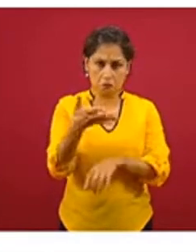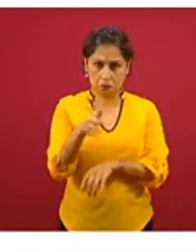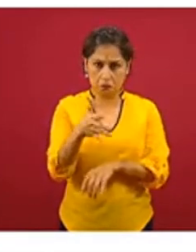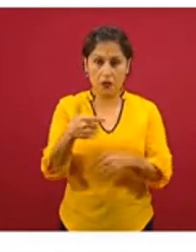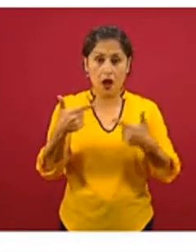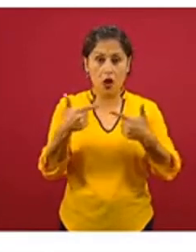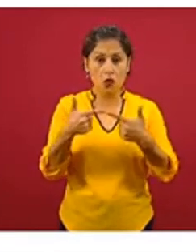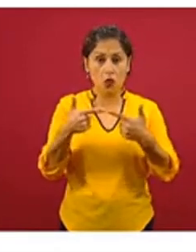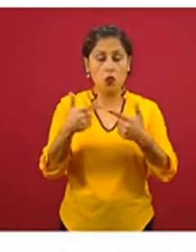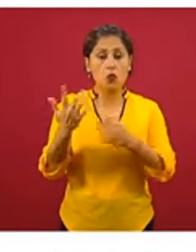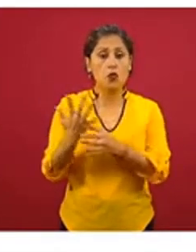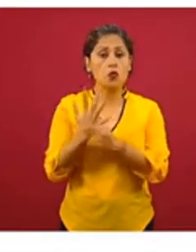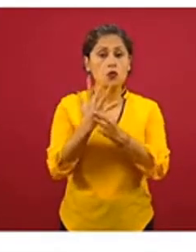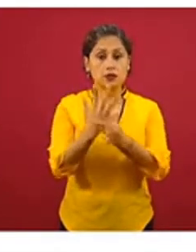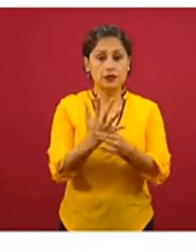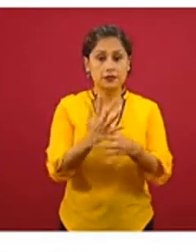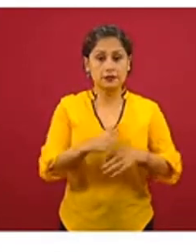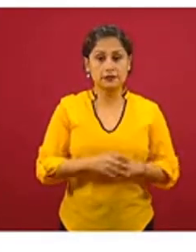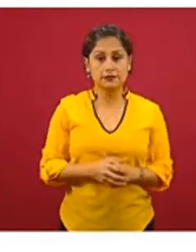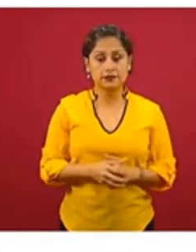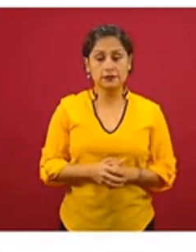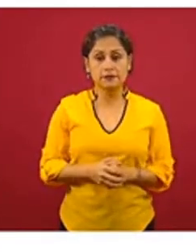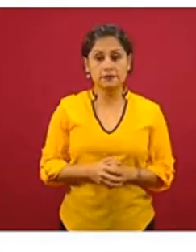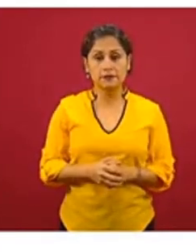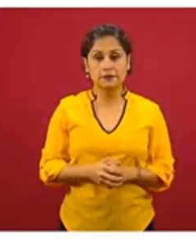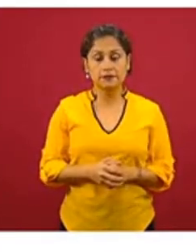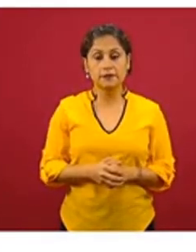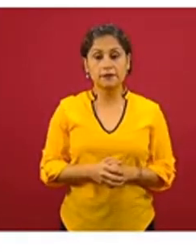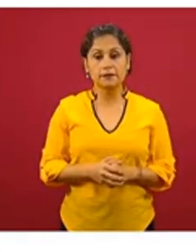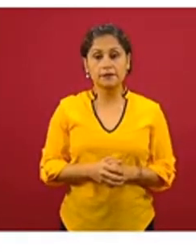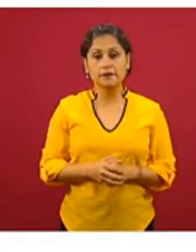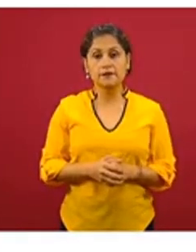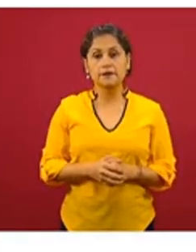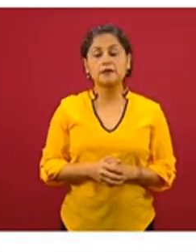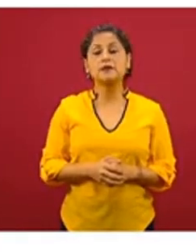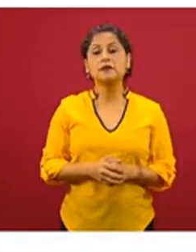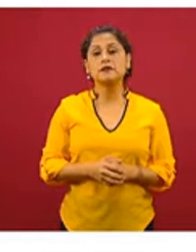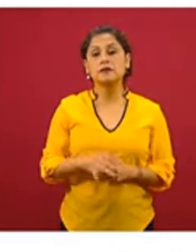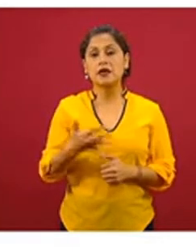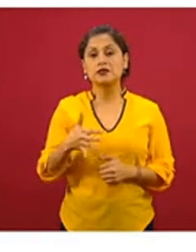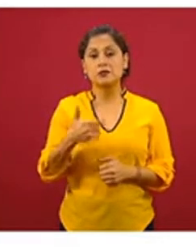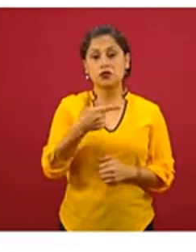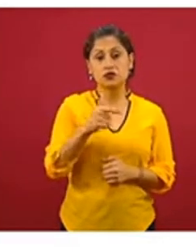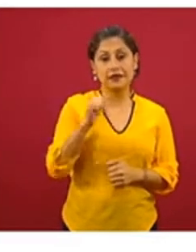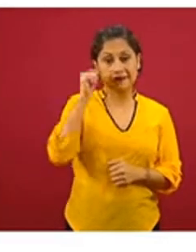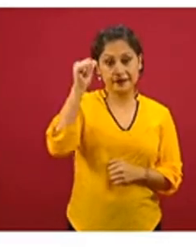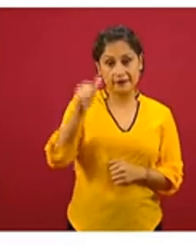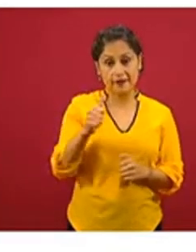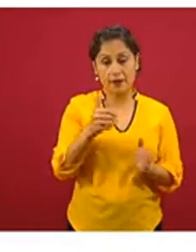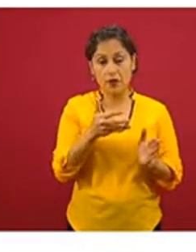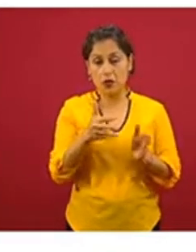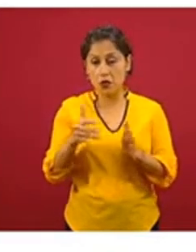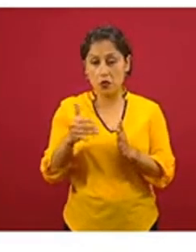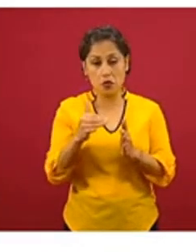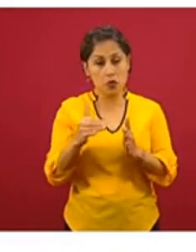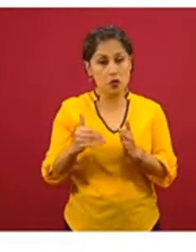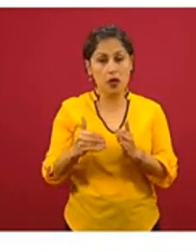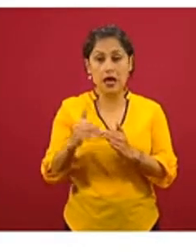se han mantenido desde alrededor del 7 de abril sobre la meta de